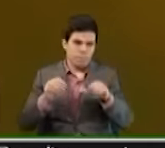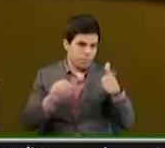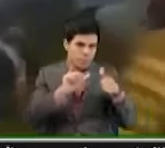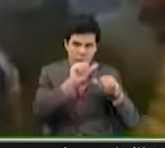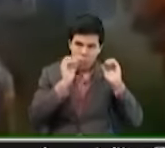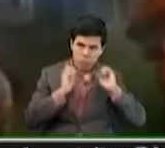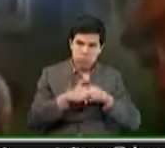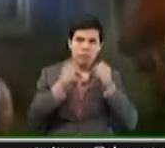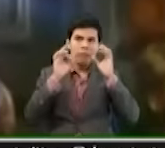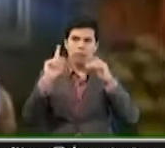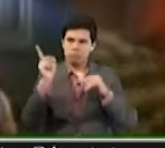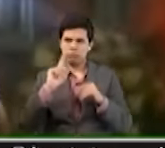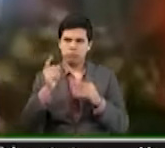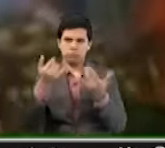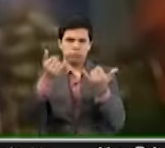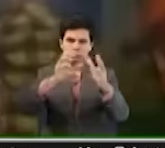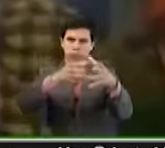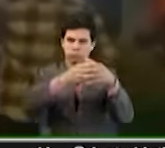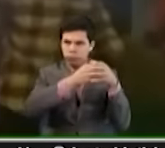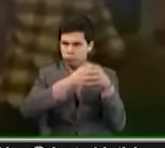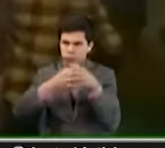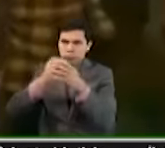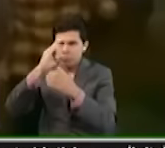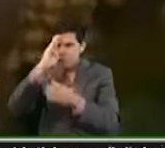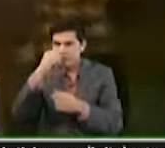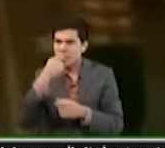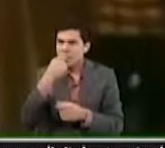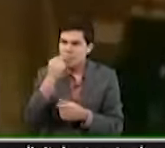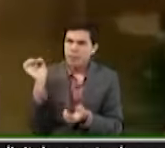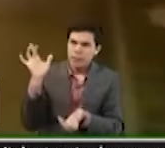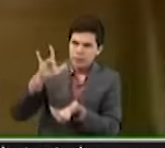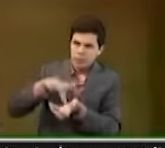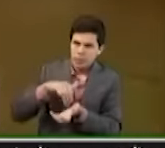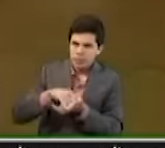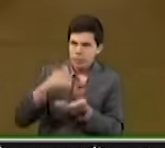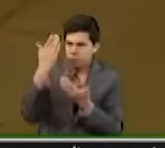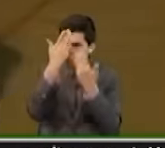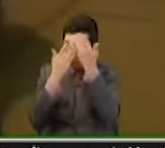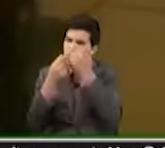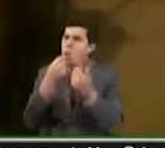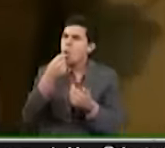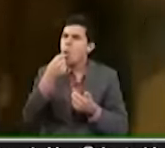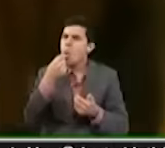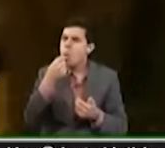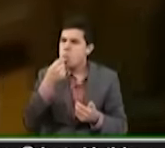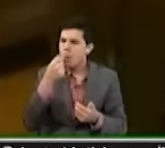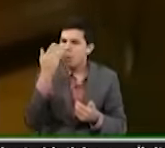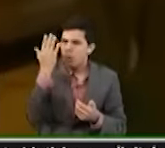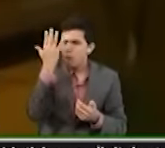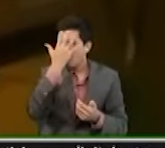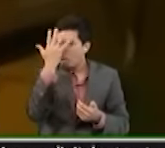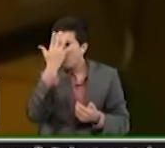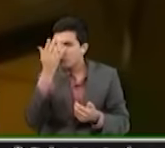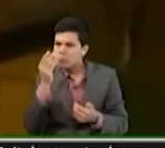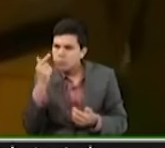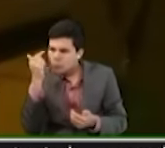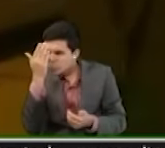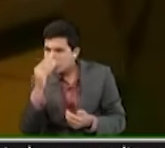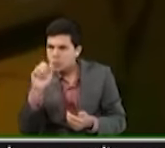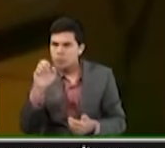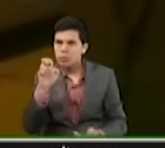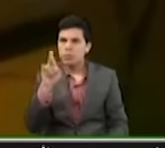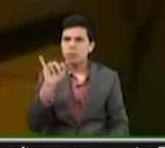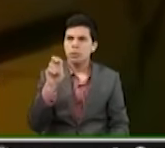presentó heridas. El caso fue atendido por la policía de tránsito local, quienes le practicaron la respectiva prueba de alcoholemia al conductor Erinson